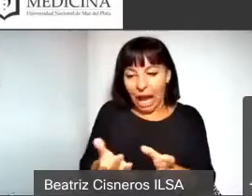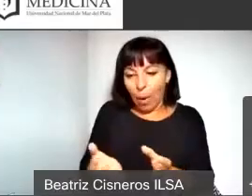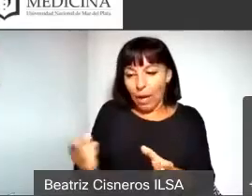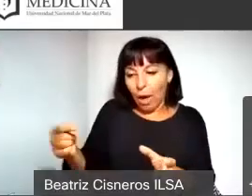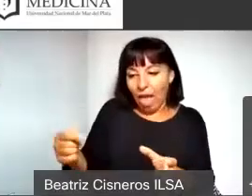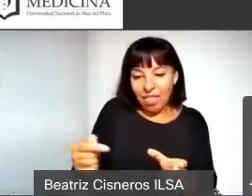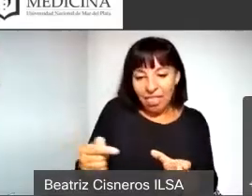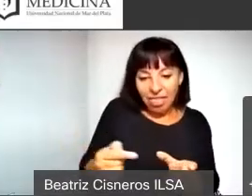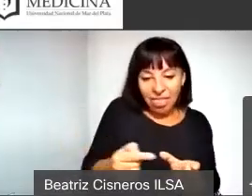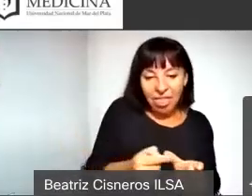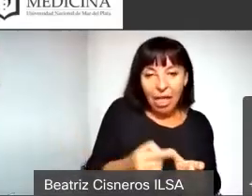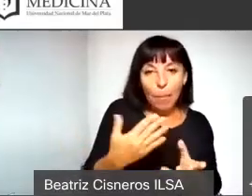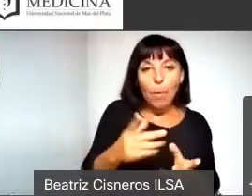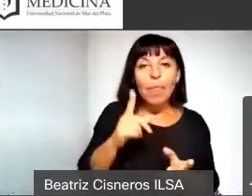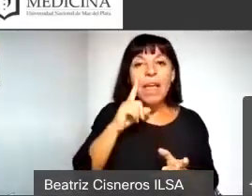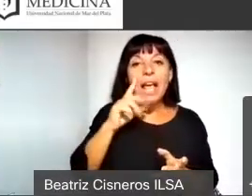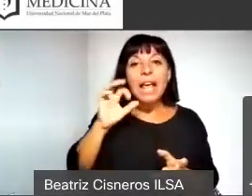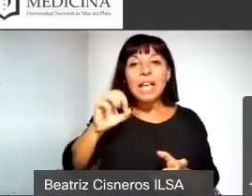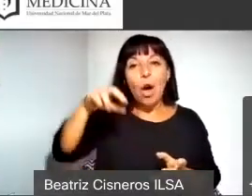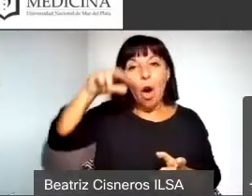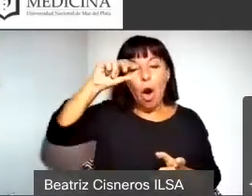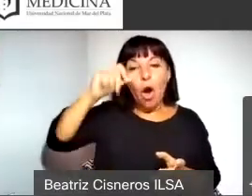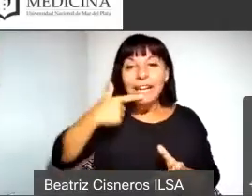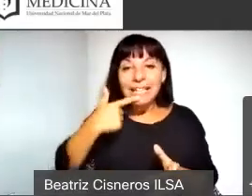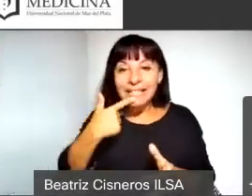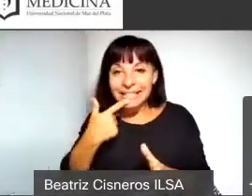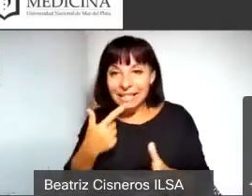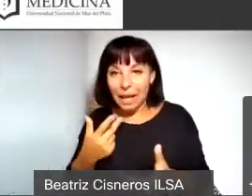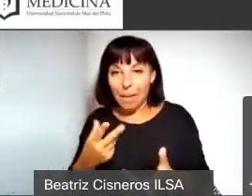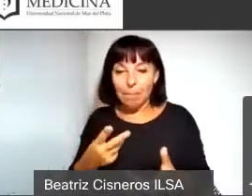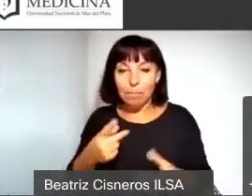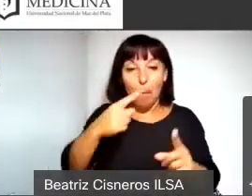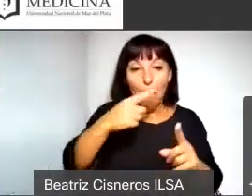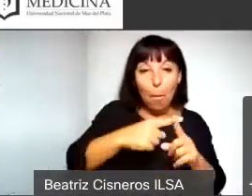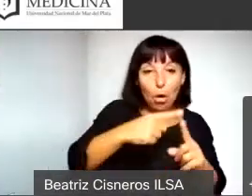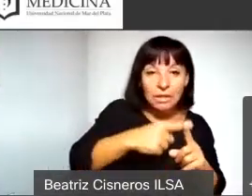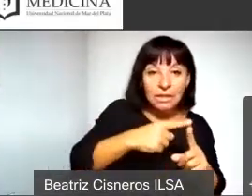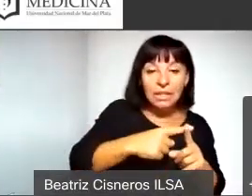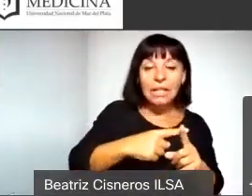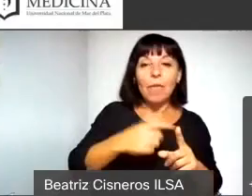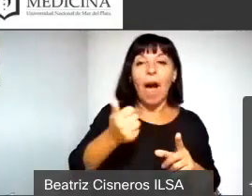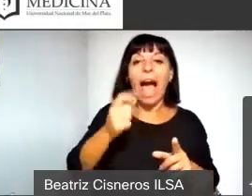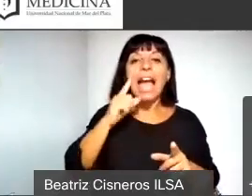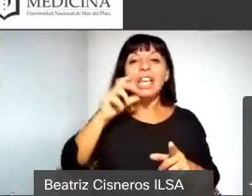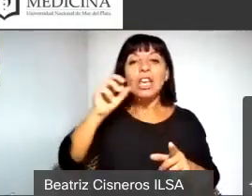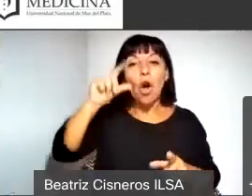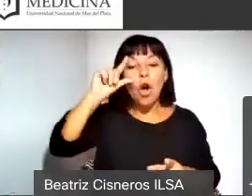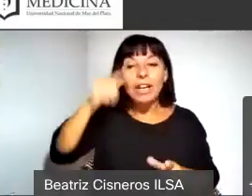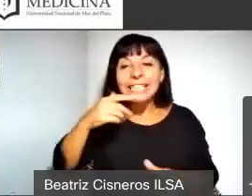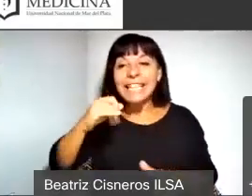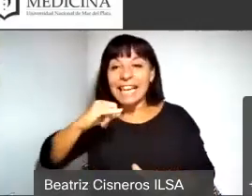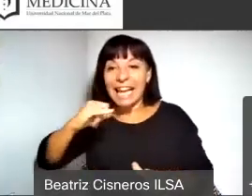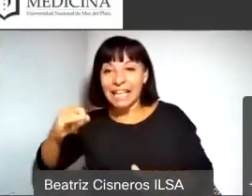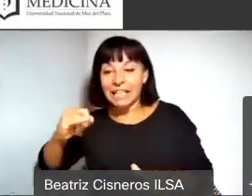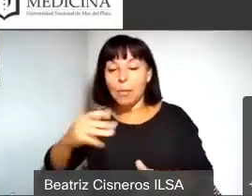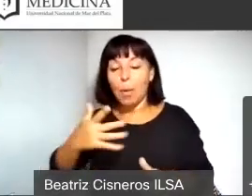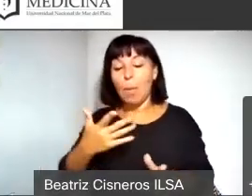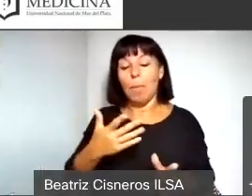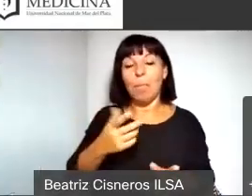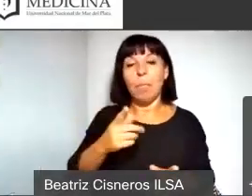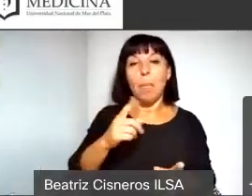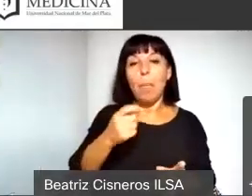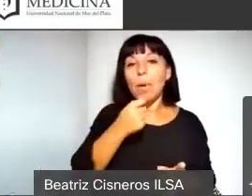iones. Iones ya sean cationes con carga positiva o aniones con carga negativa. Positiva, por ejemplo,